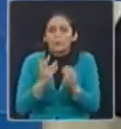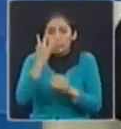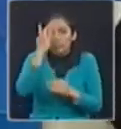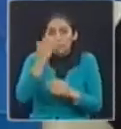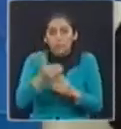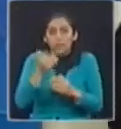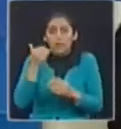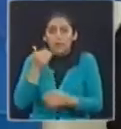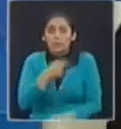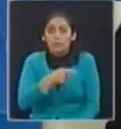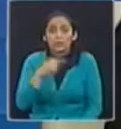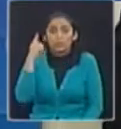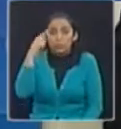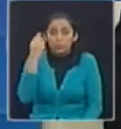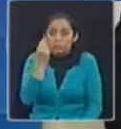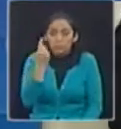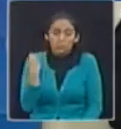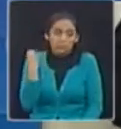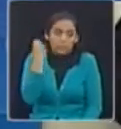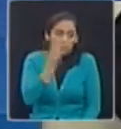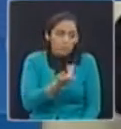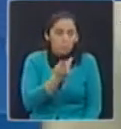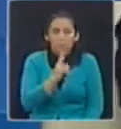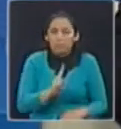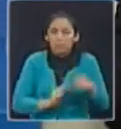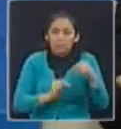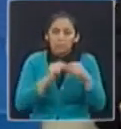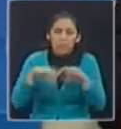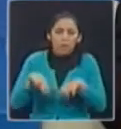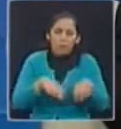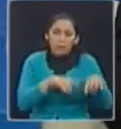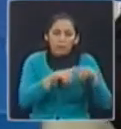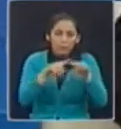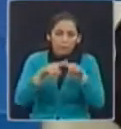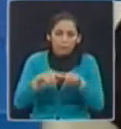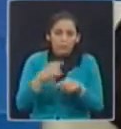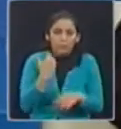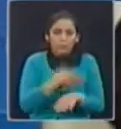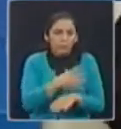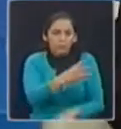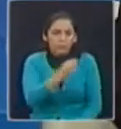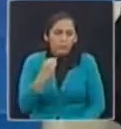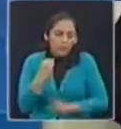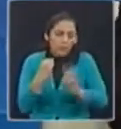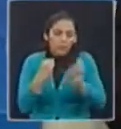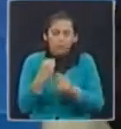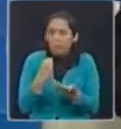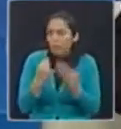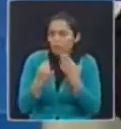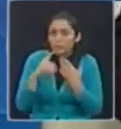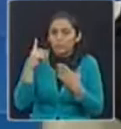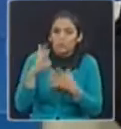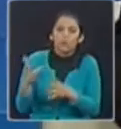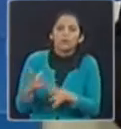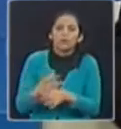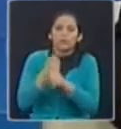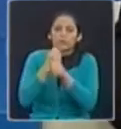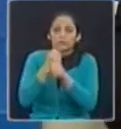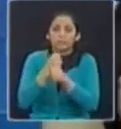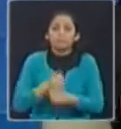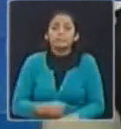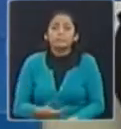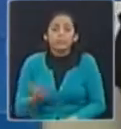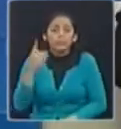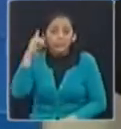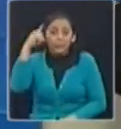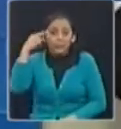los últimos 10 años y medio. Se necesita recuperar recursos para que las ciudades puedan desarrollarse. El gobierno de los últimos 10 años y medio lo que hizo